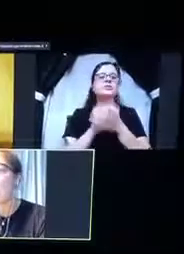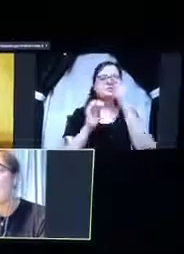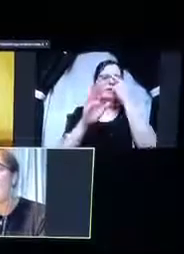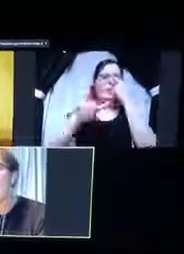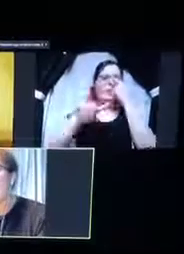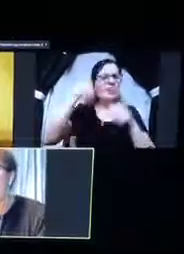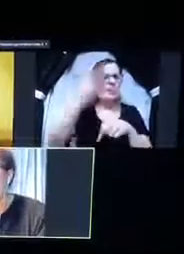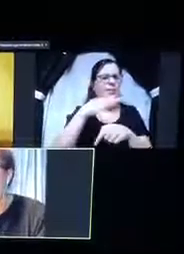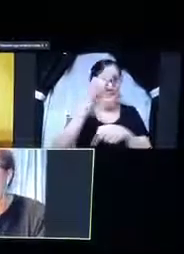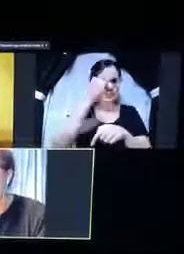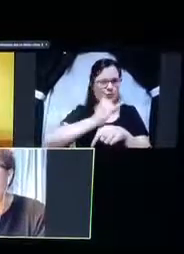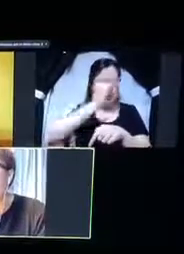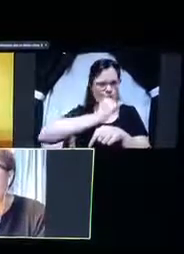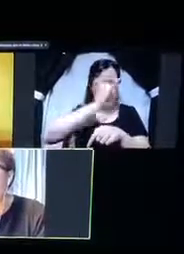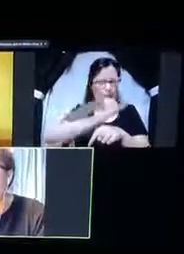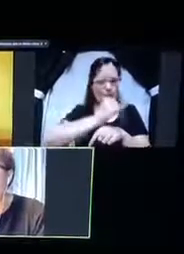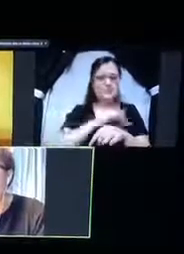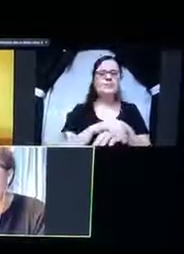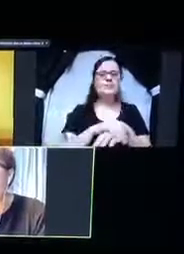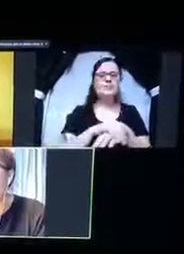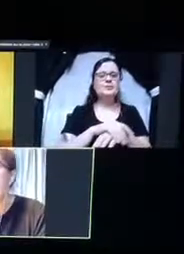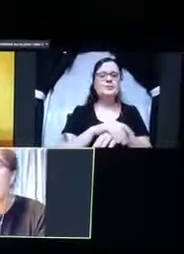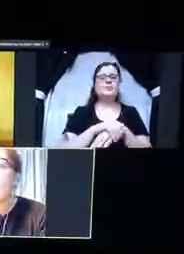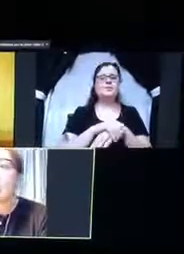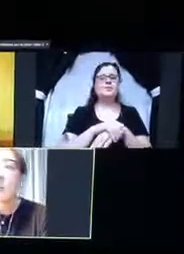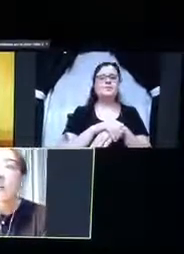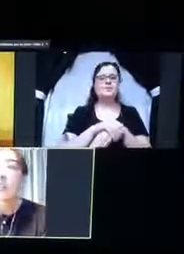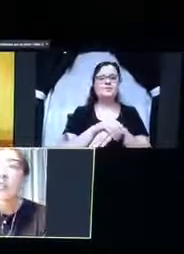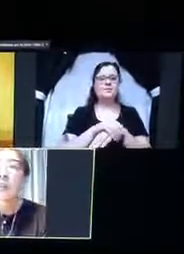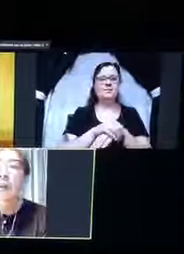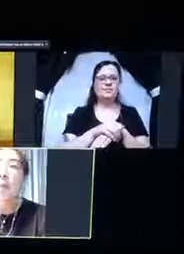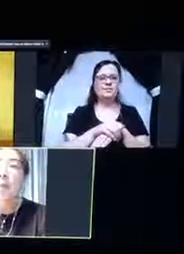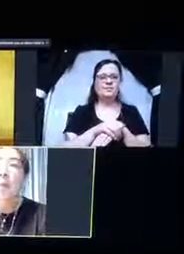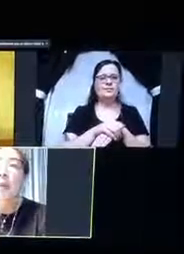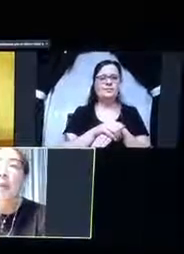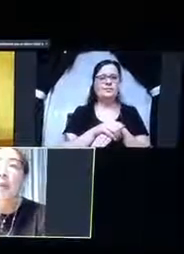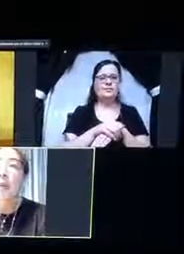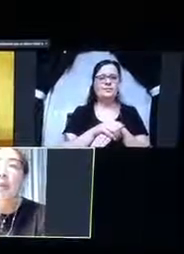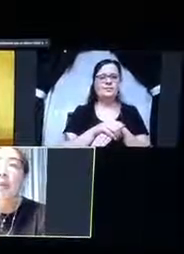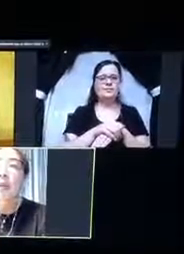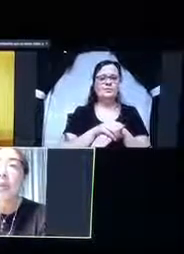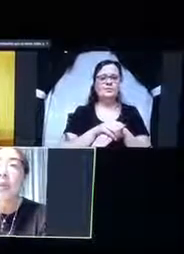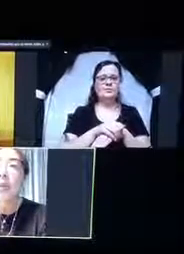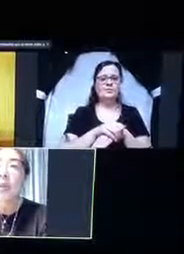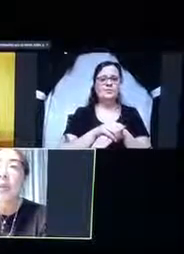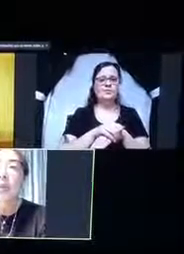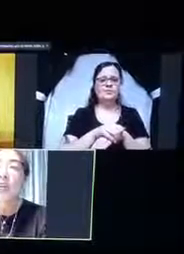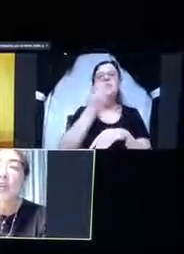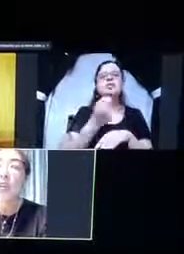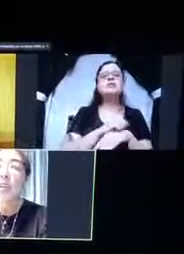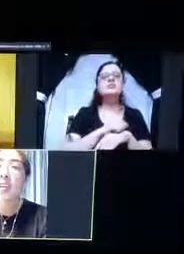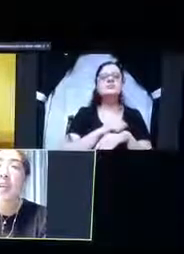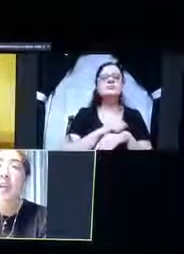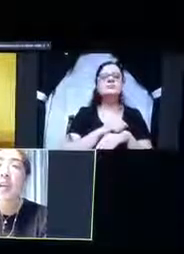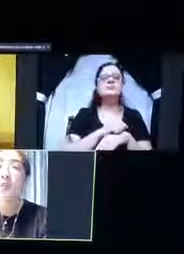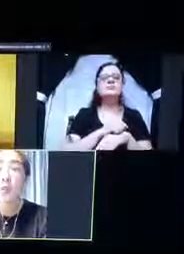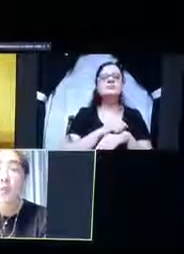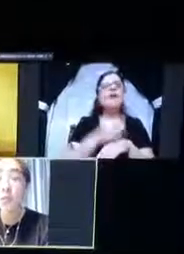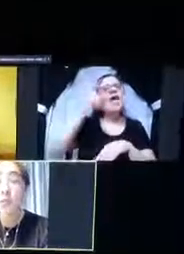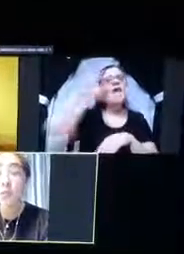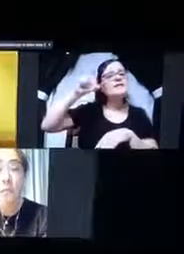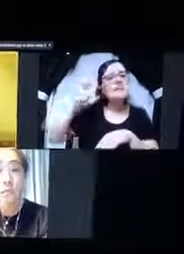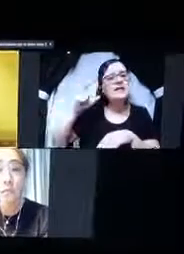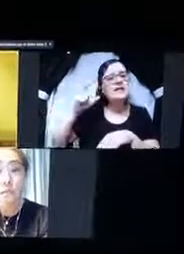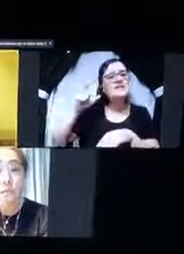consultando. ¿Qué experiencias conocen de la aplicación de logogenia en escuelas de